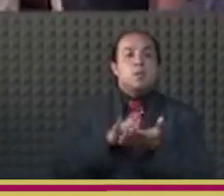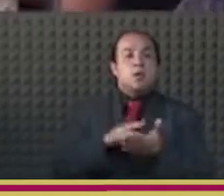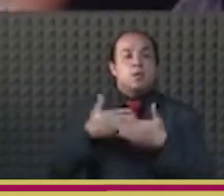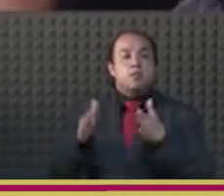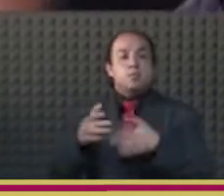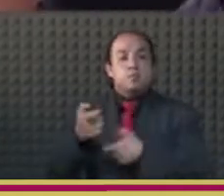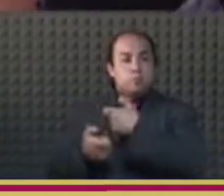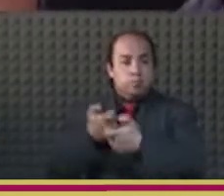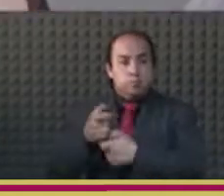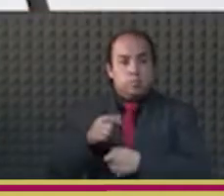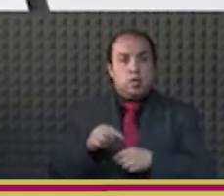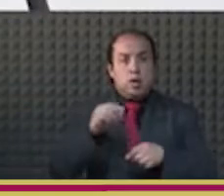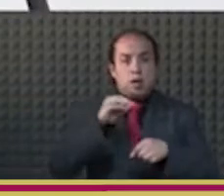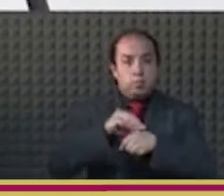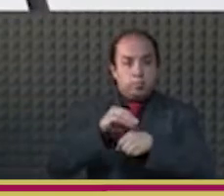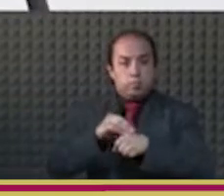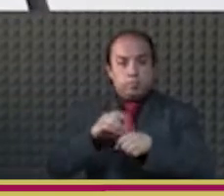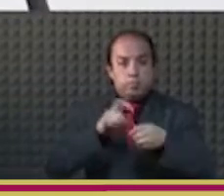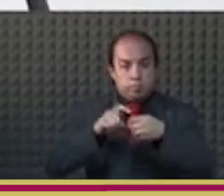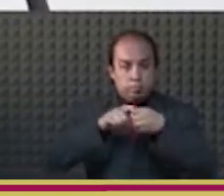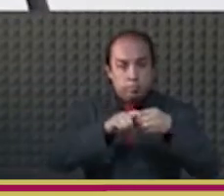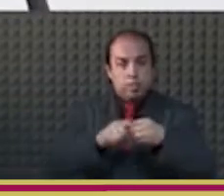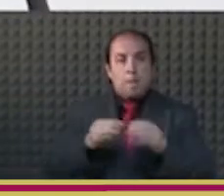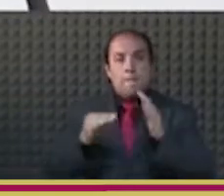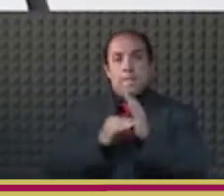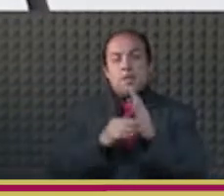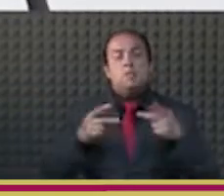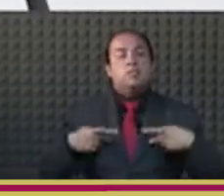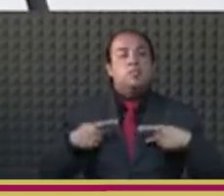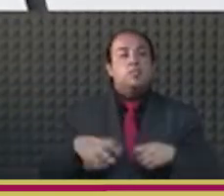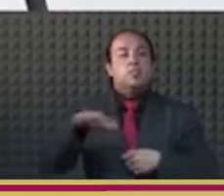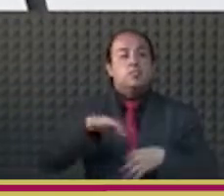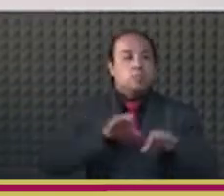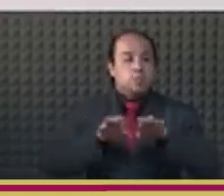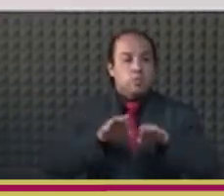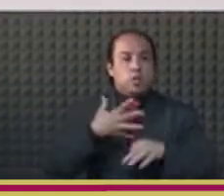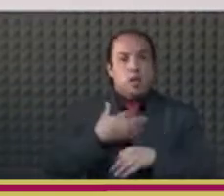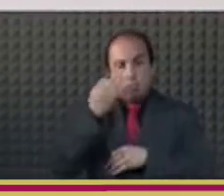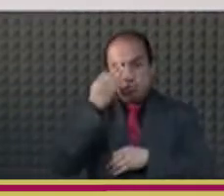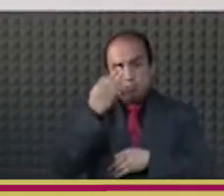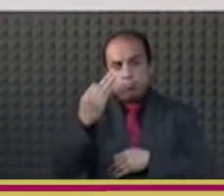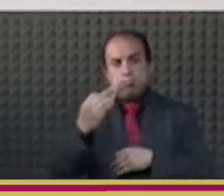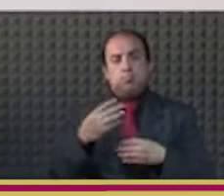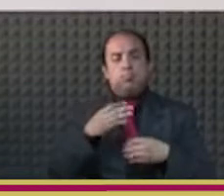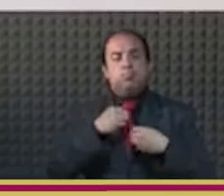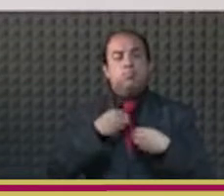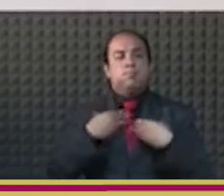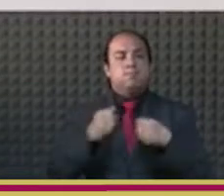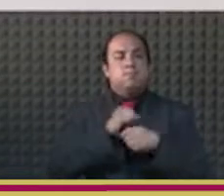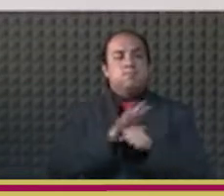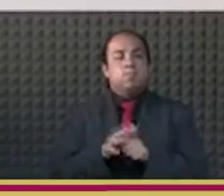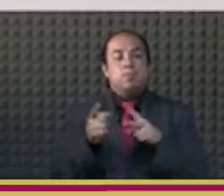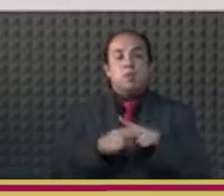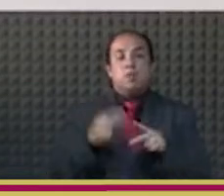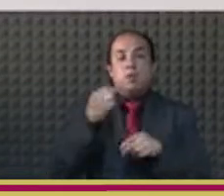a la colocación de miles de buscadores de empleo que se han visto afectados a lo largo de este periodo pandémico iniciado en el año